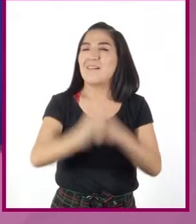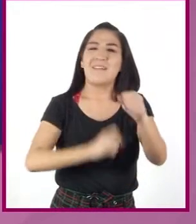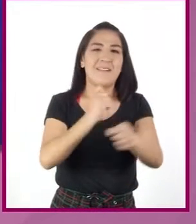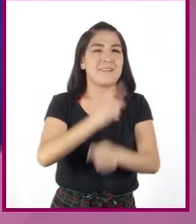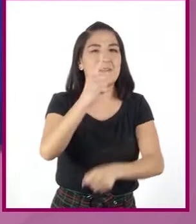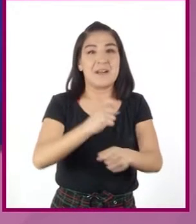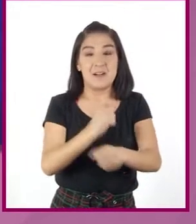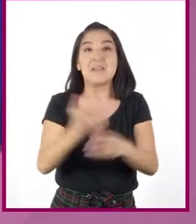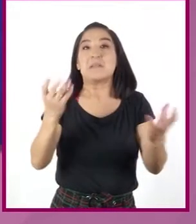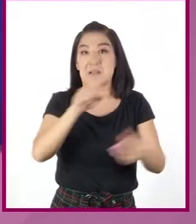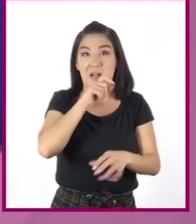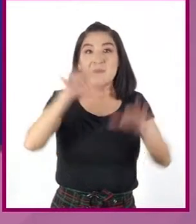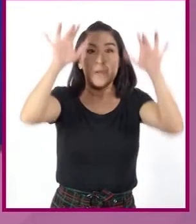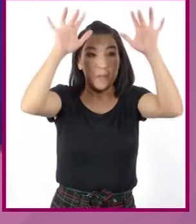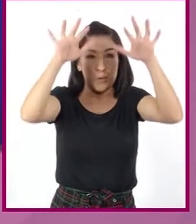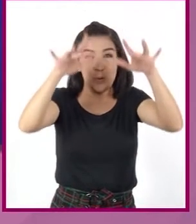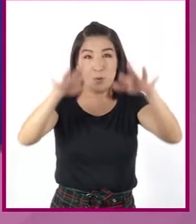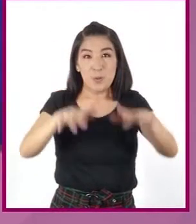de nieve.